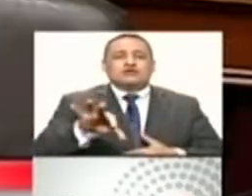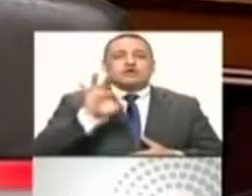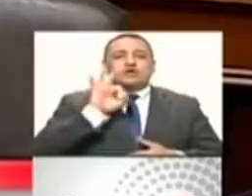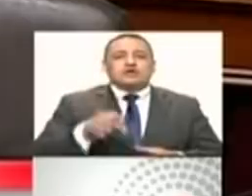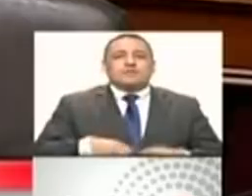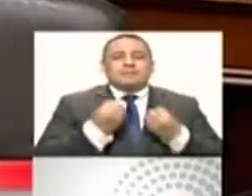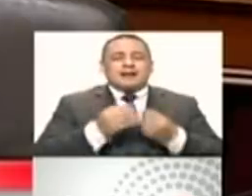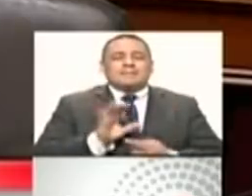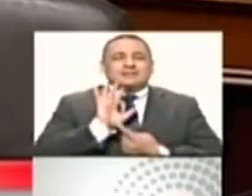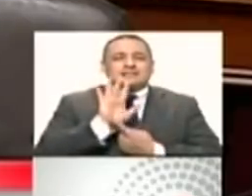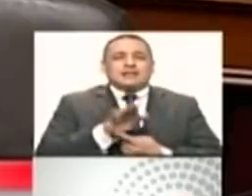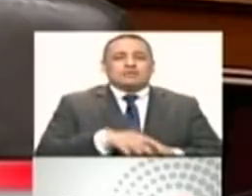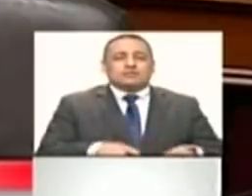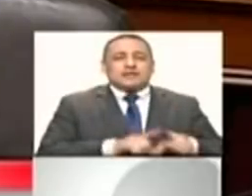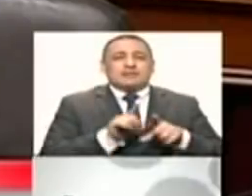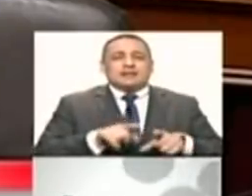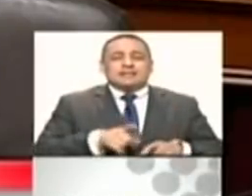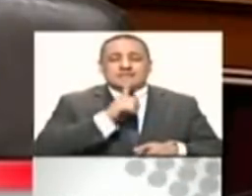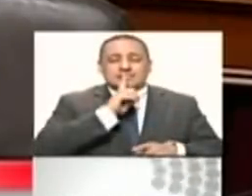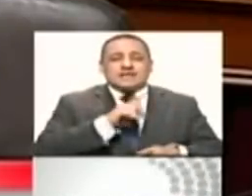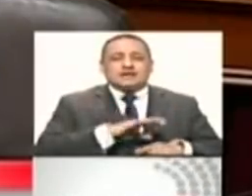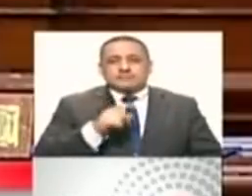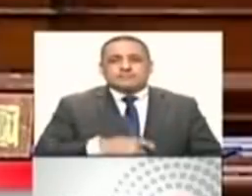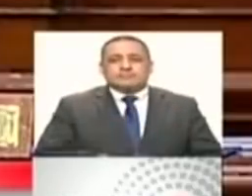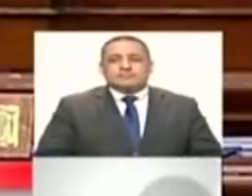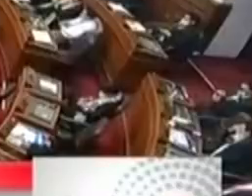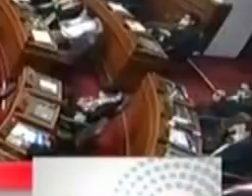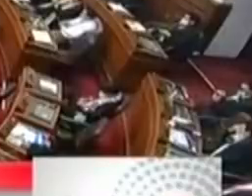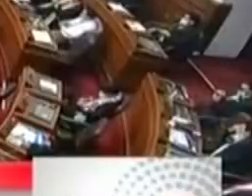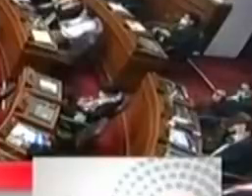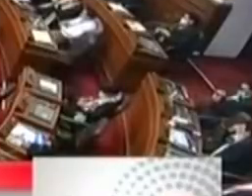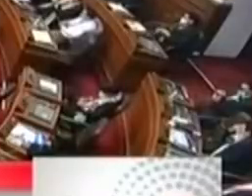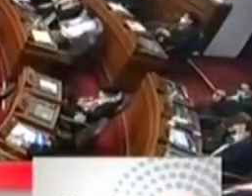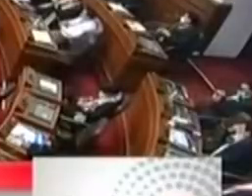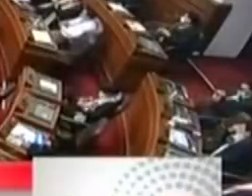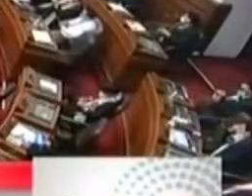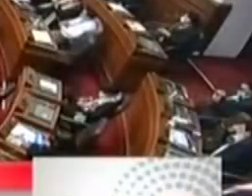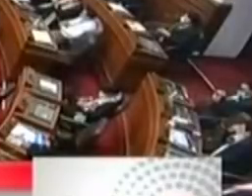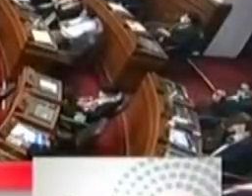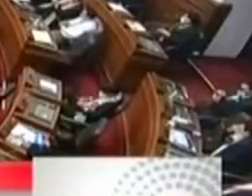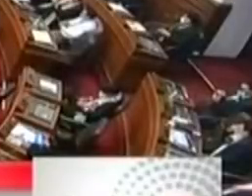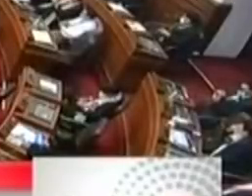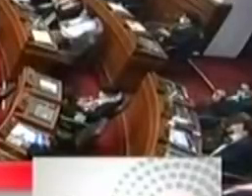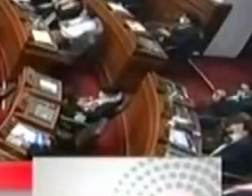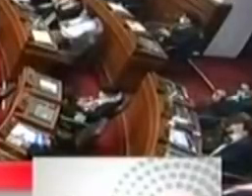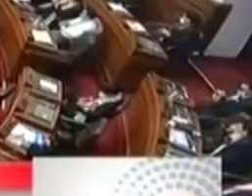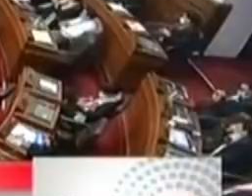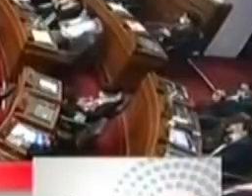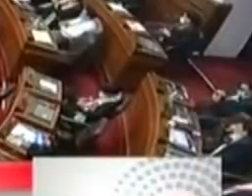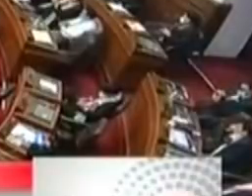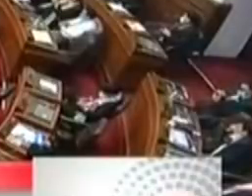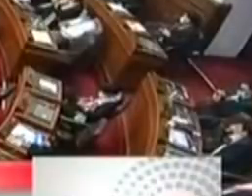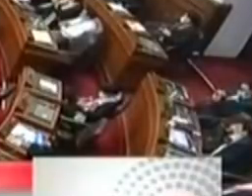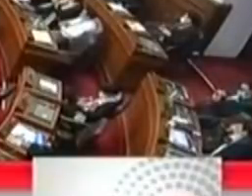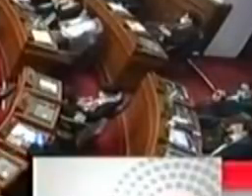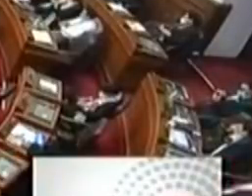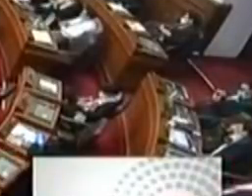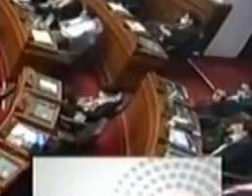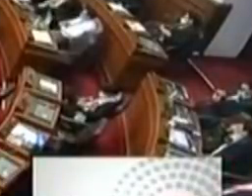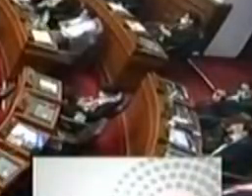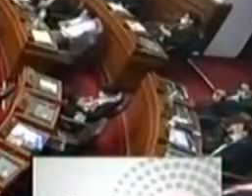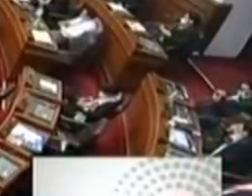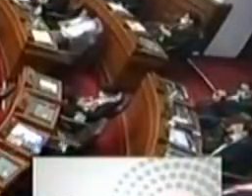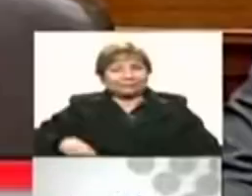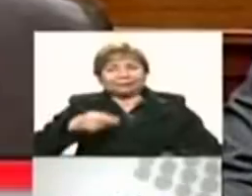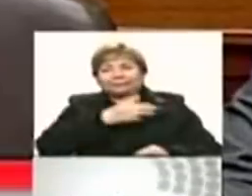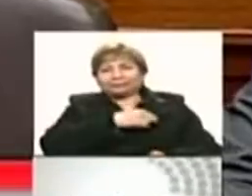o del primer ministro mismo. Muchas gracias por su presencia en RPP, por sus explicaciones precisas, basadas en un